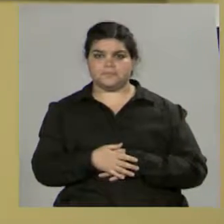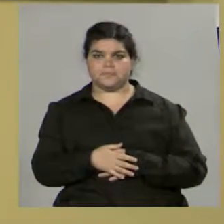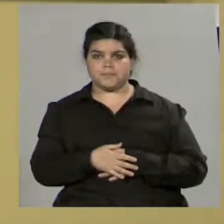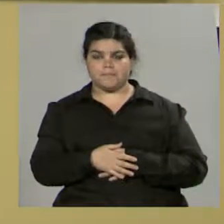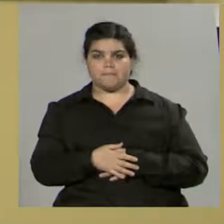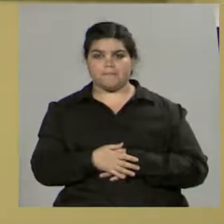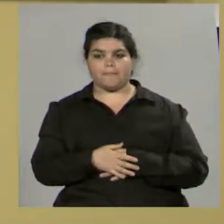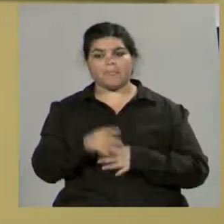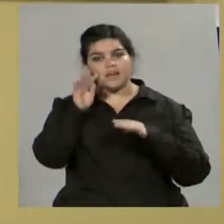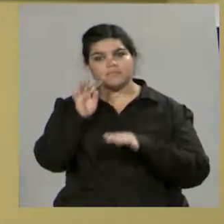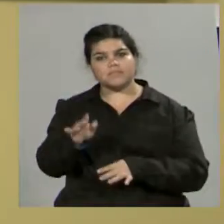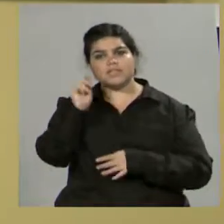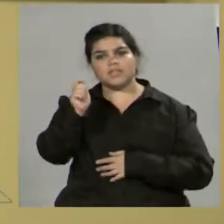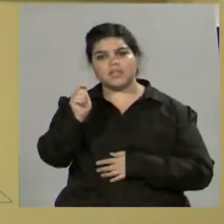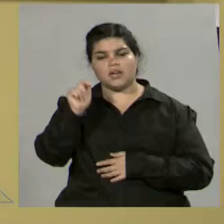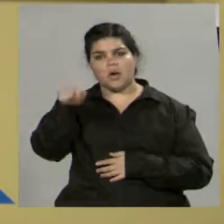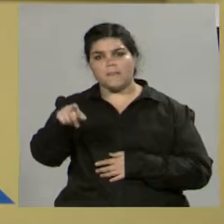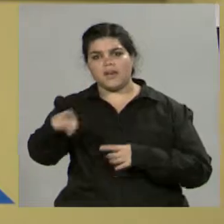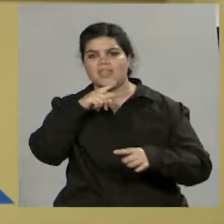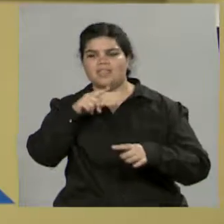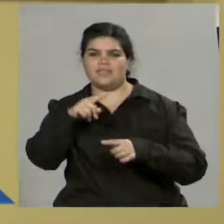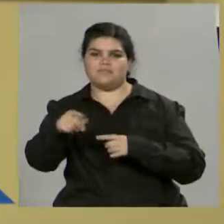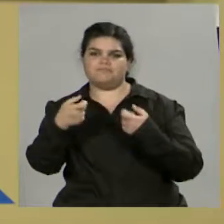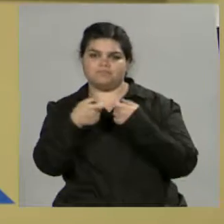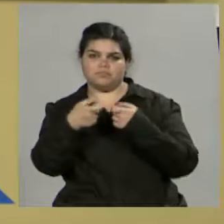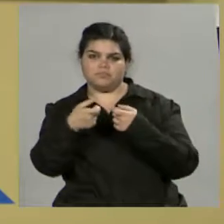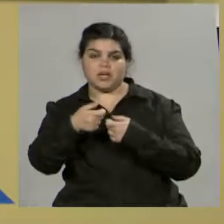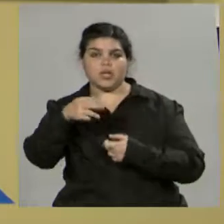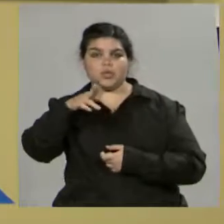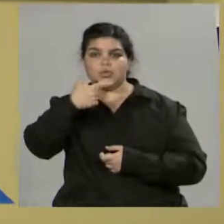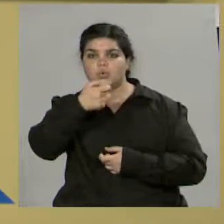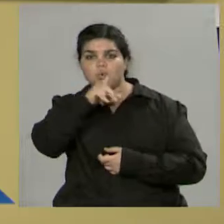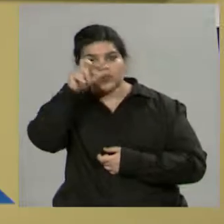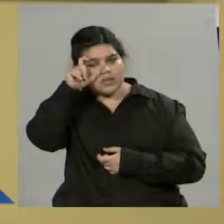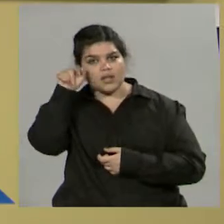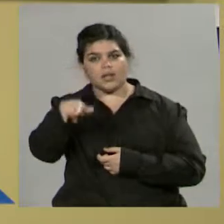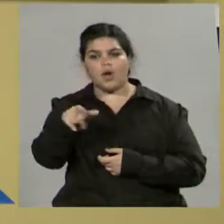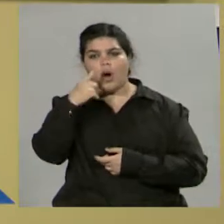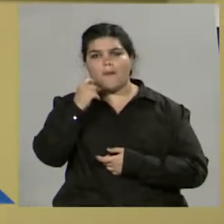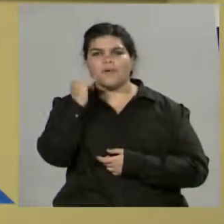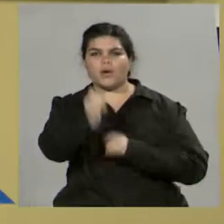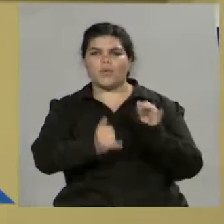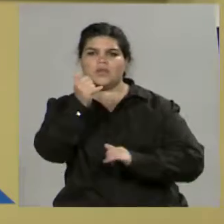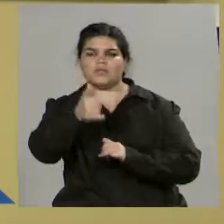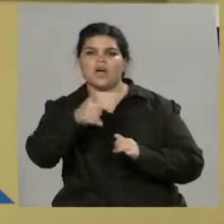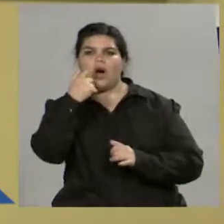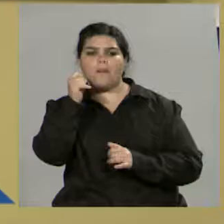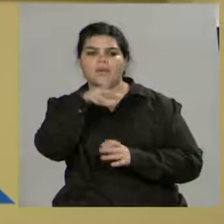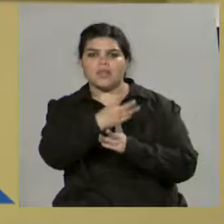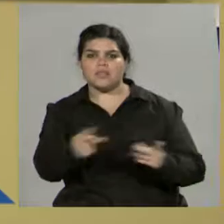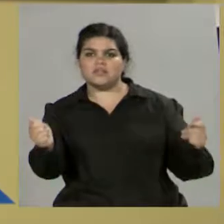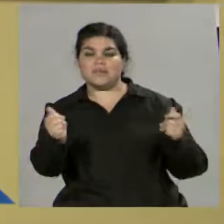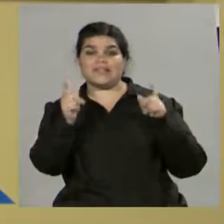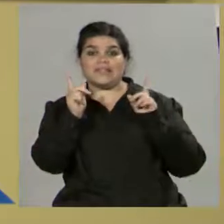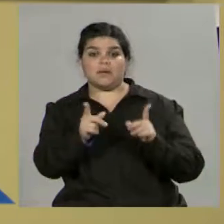Bien, escuchábamos entonces al dirigente gremial del SUTE opinando sobre la desaparición de Santiago Maldonado. Se plegaron también a esta